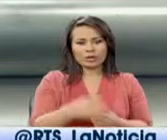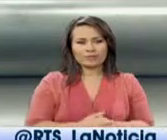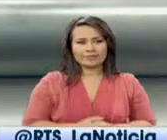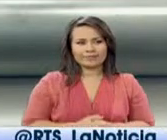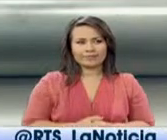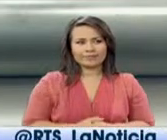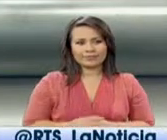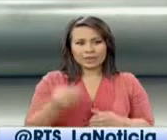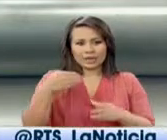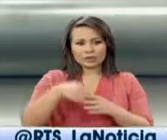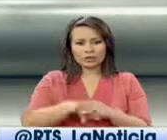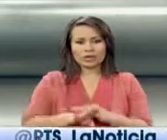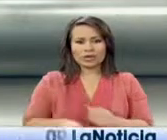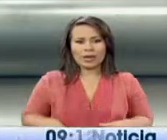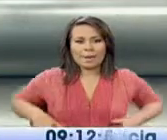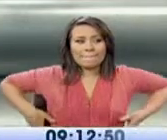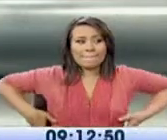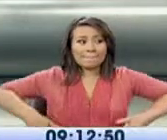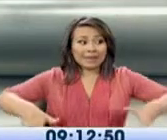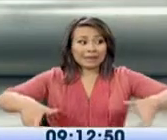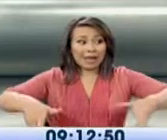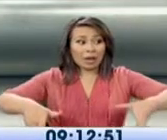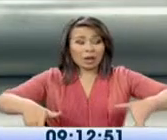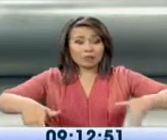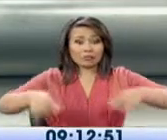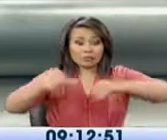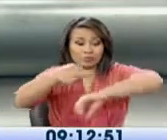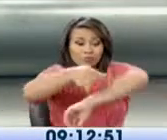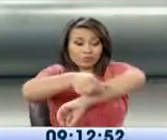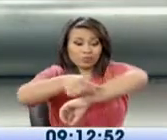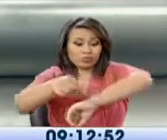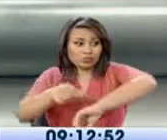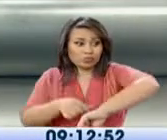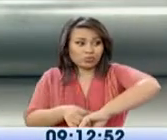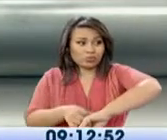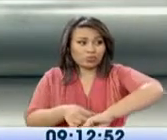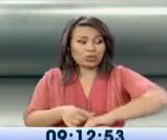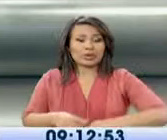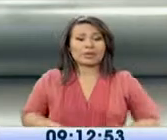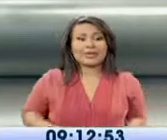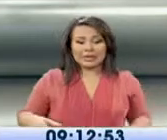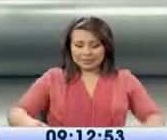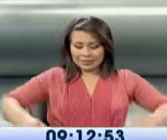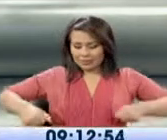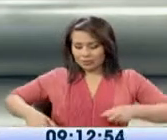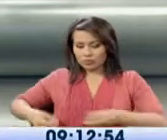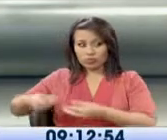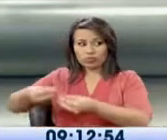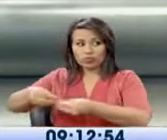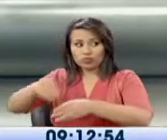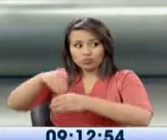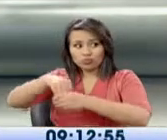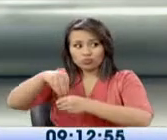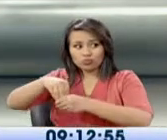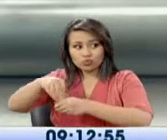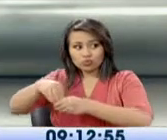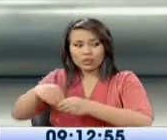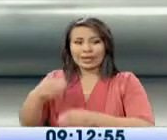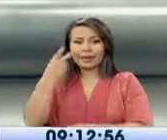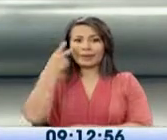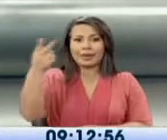hasta en la basta de sus pantalones. Dicen que en todas partes se cuecen habas. Tenemos el informe de ATV